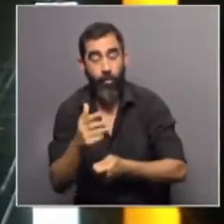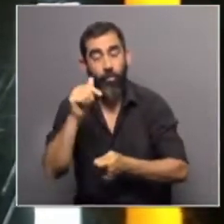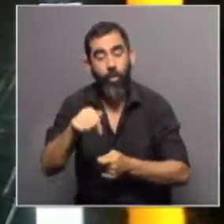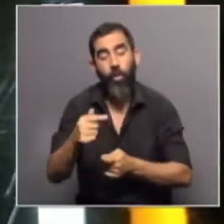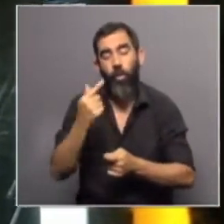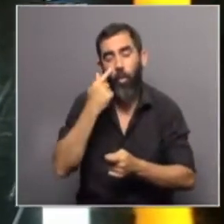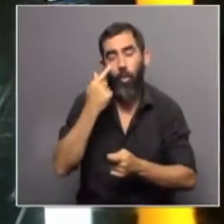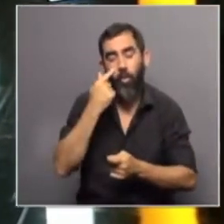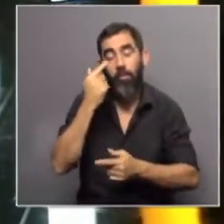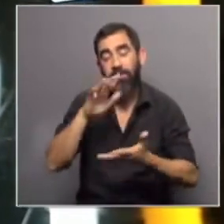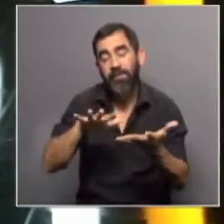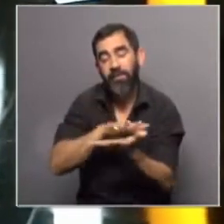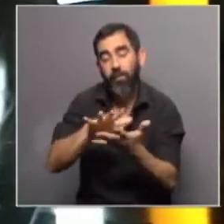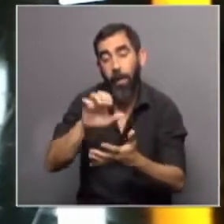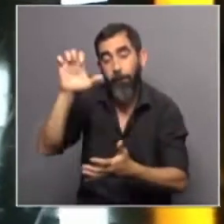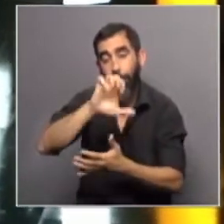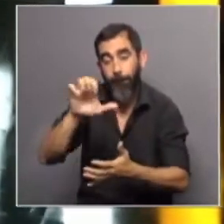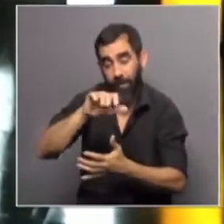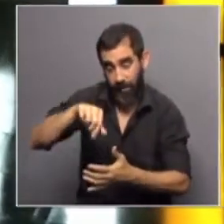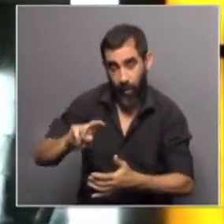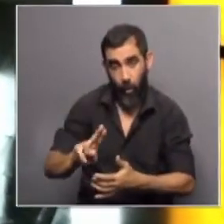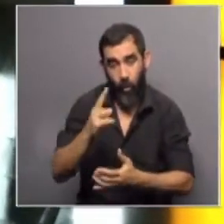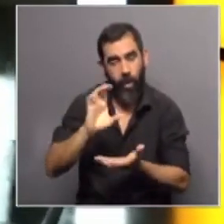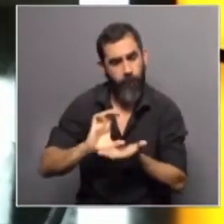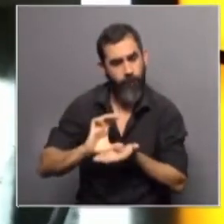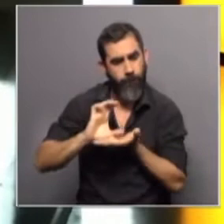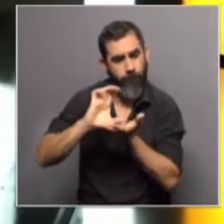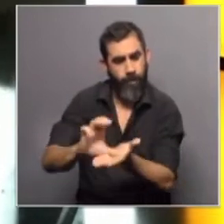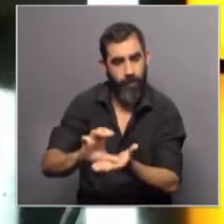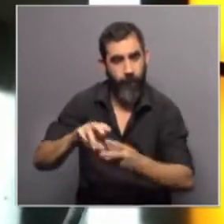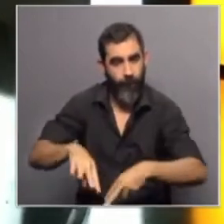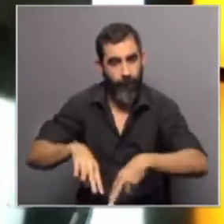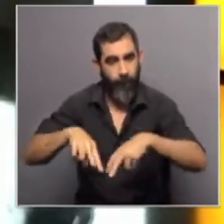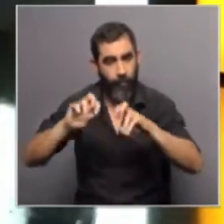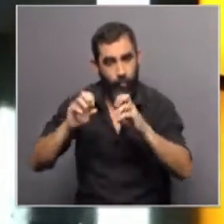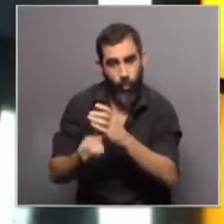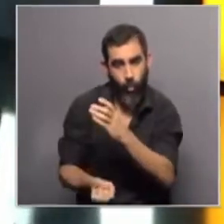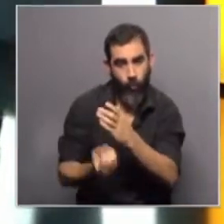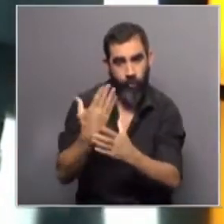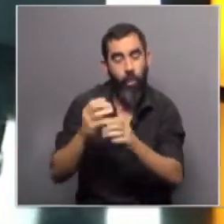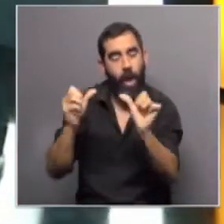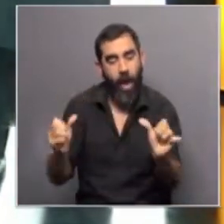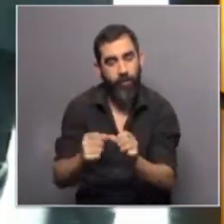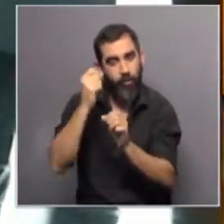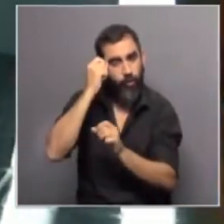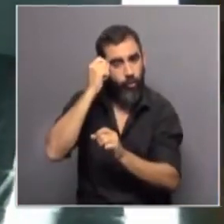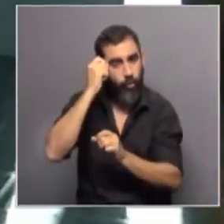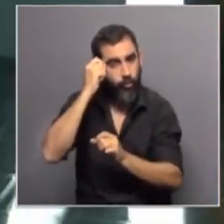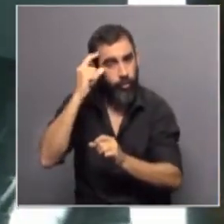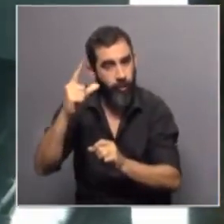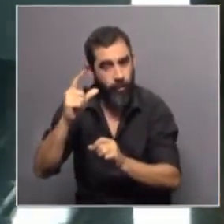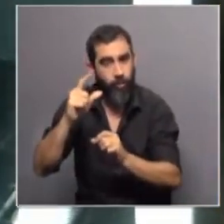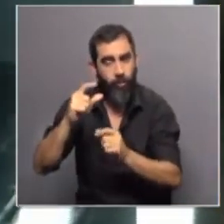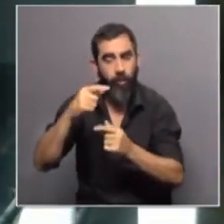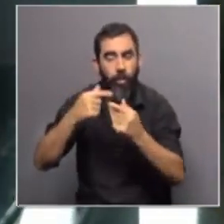a conocer casos de empresas nacionales que invierten en investigación e innovación, generan conocimiento y salen